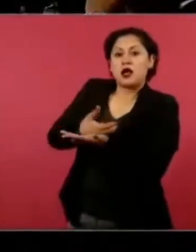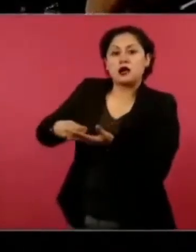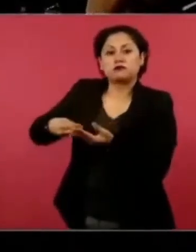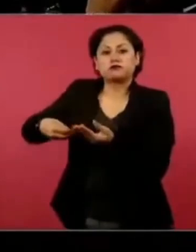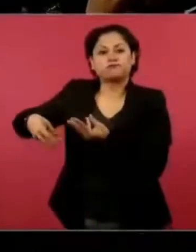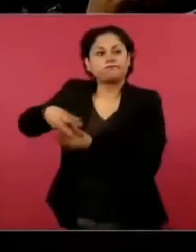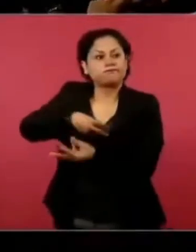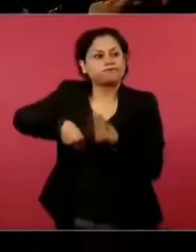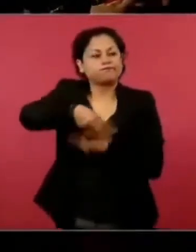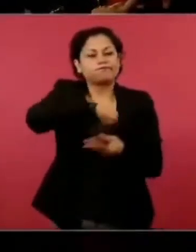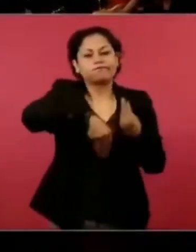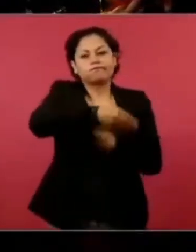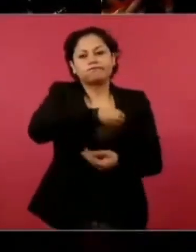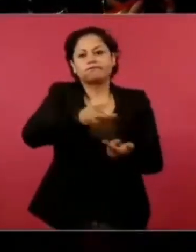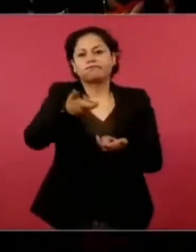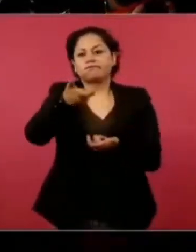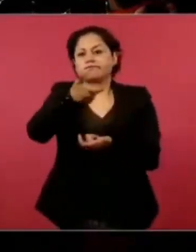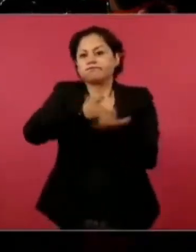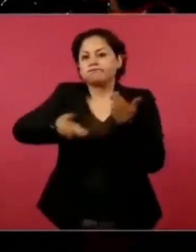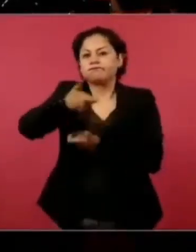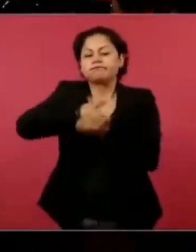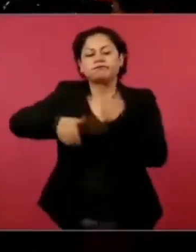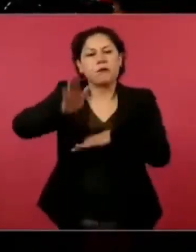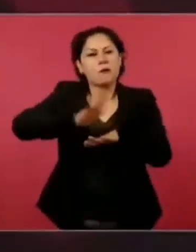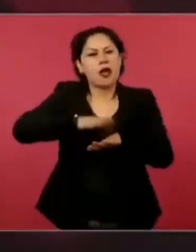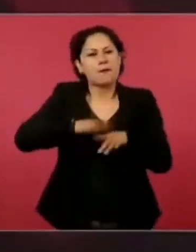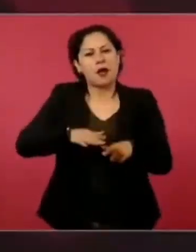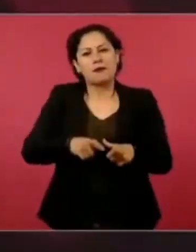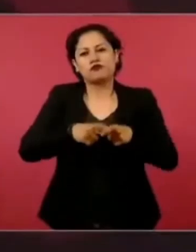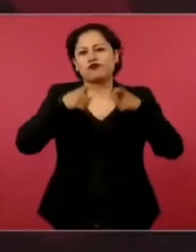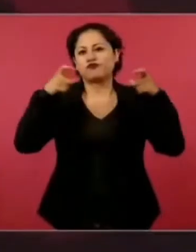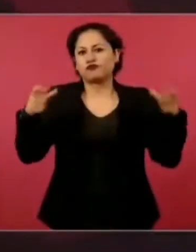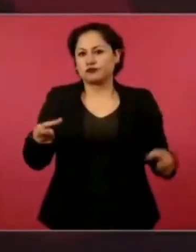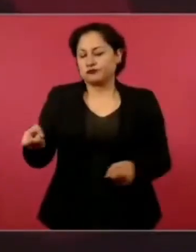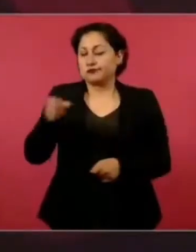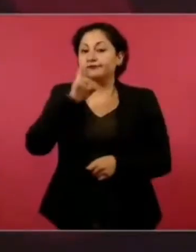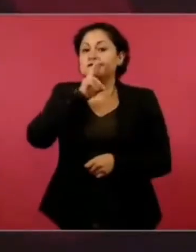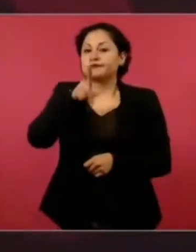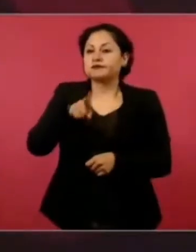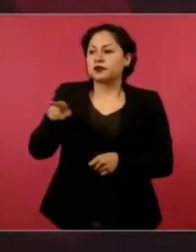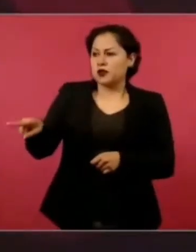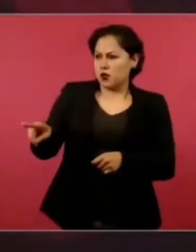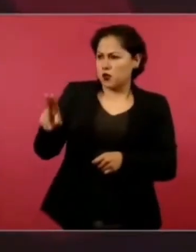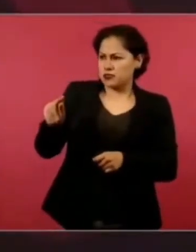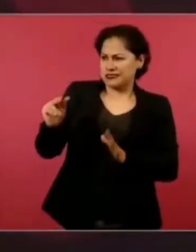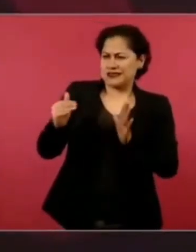80,000 trabajadores, pero deben de estar recibiendo